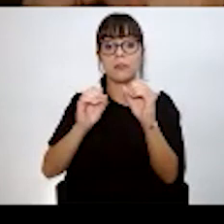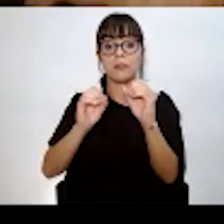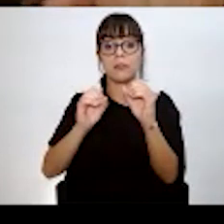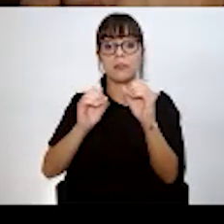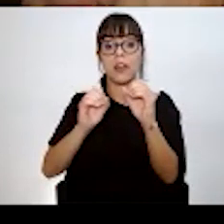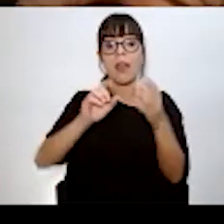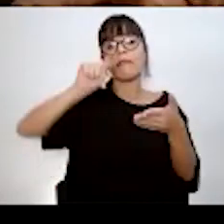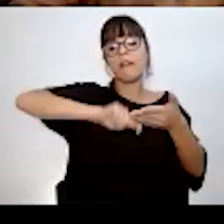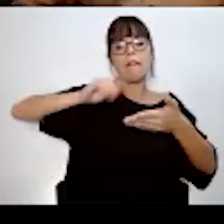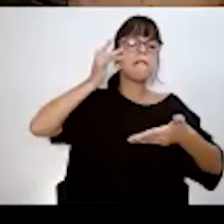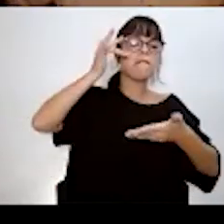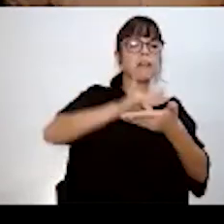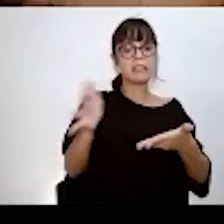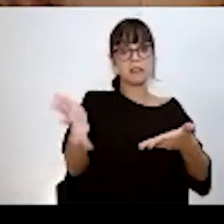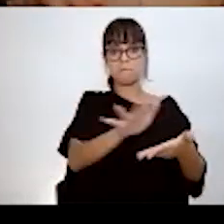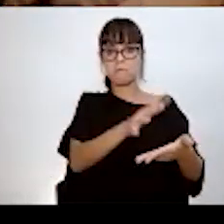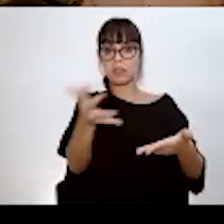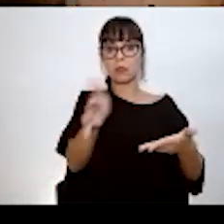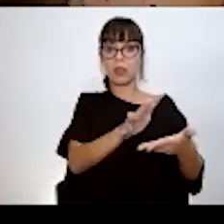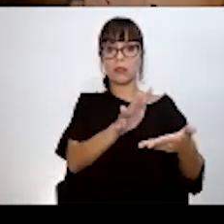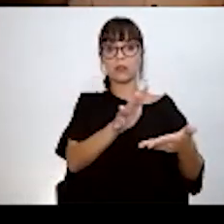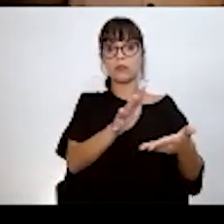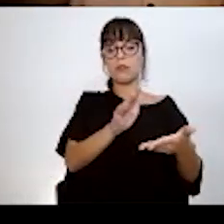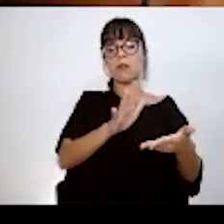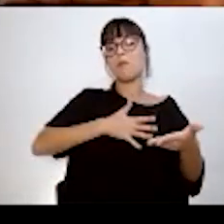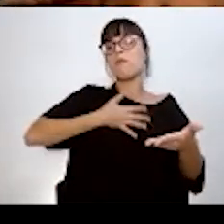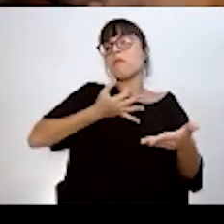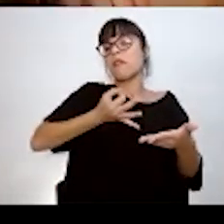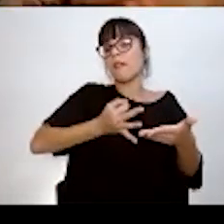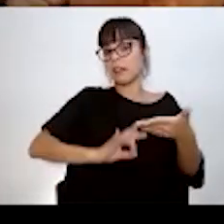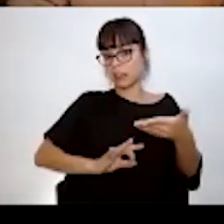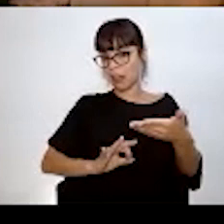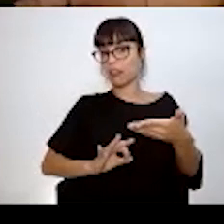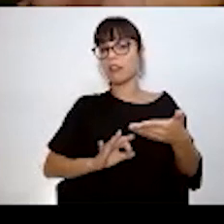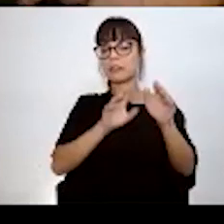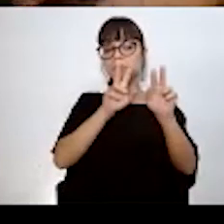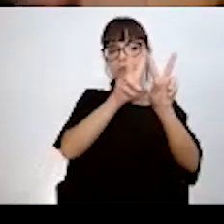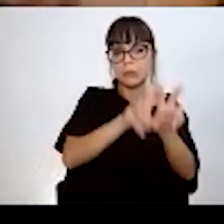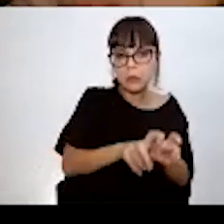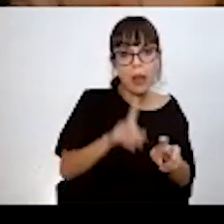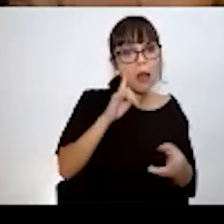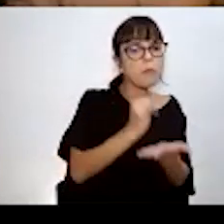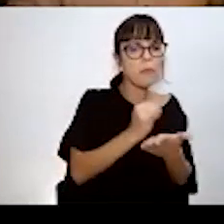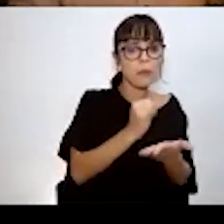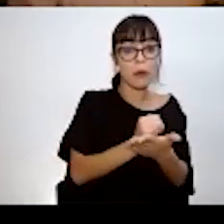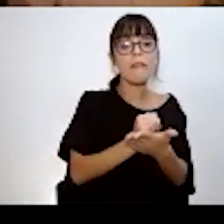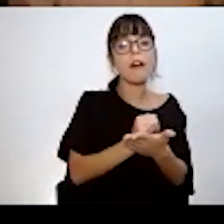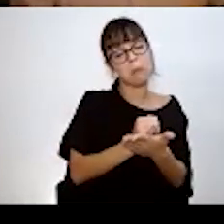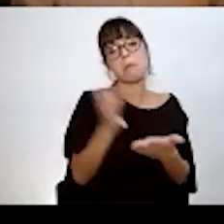nos permiten establecer un grado de probabilidad de que un hecho sucedió en un momento dado, en un periodo concreto,